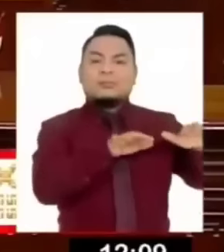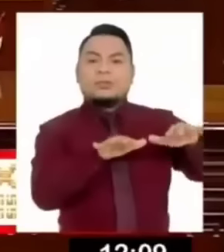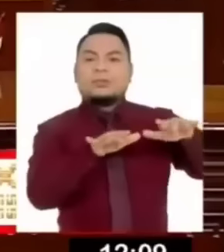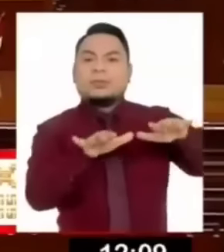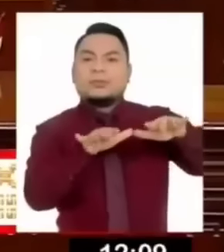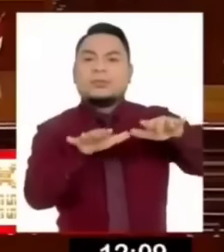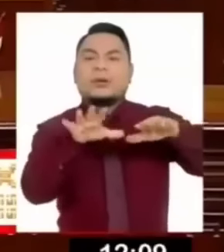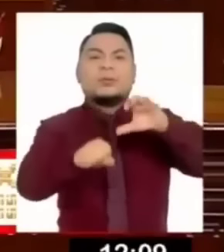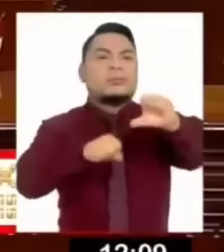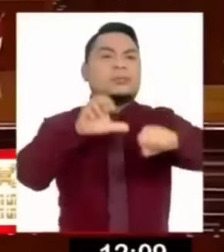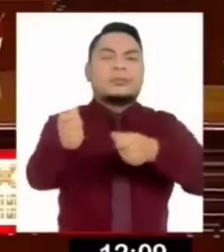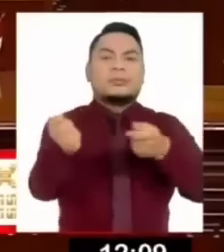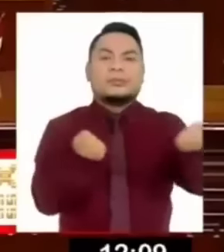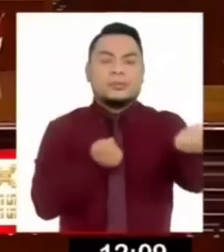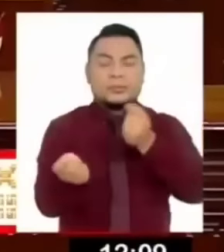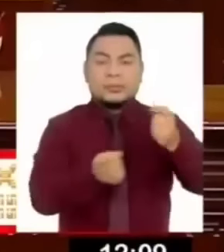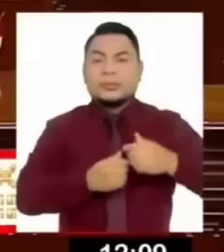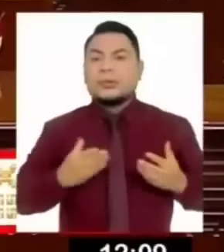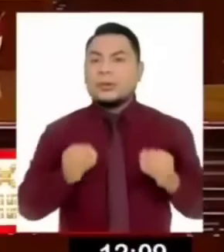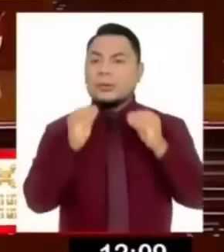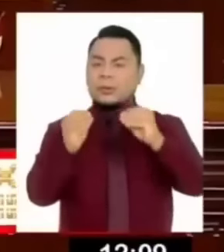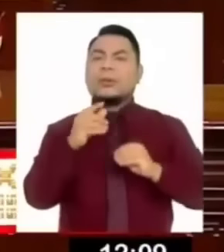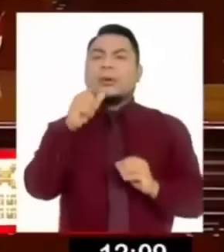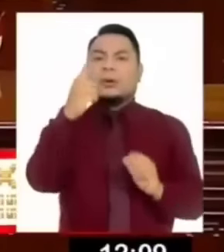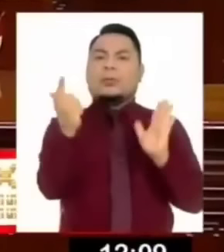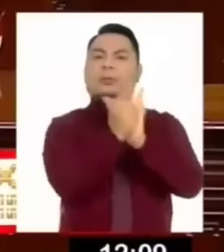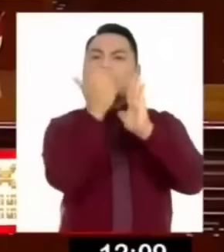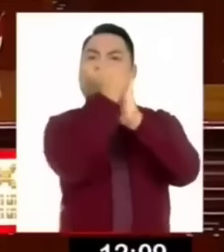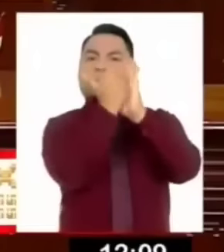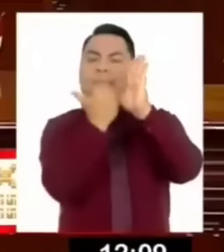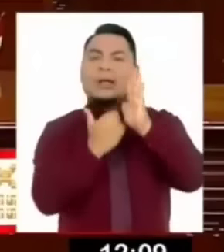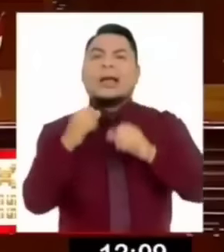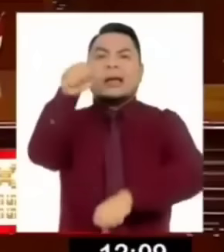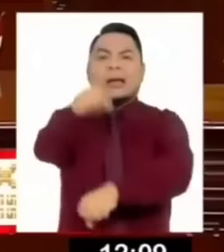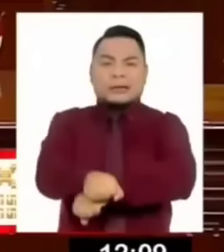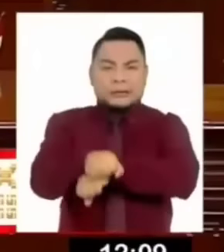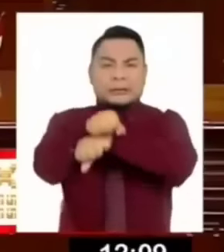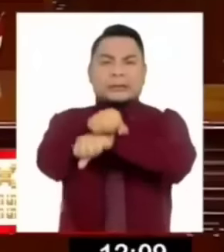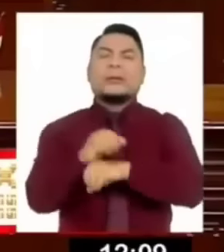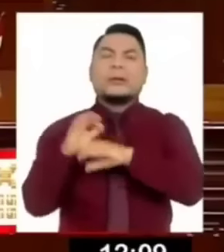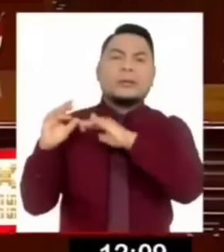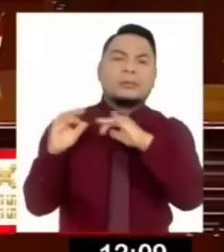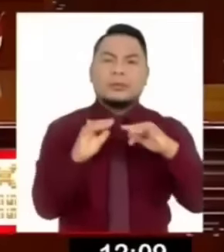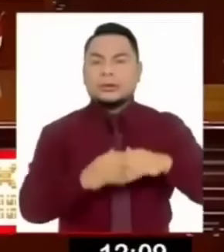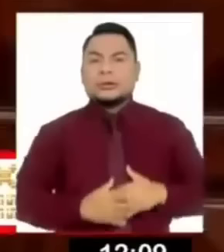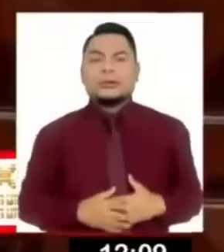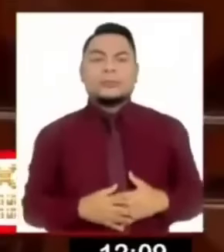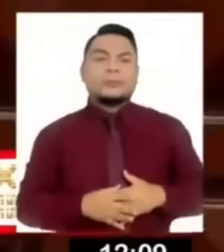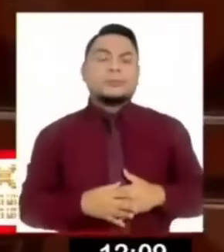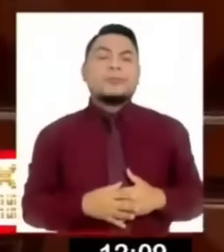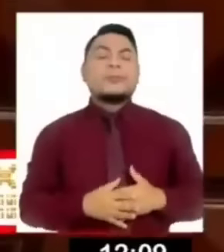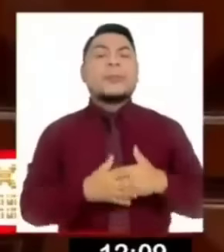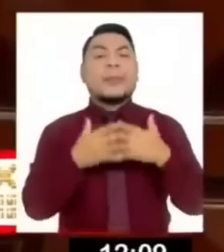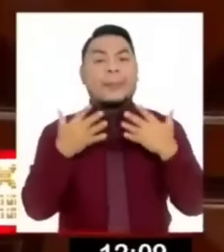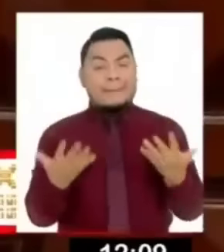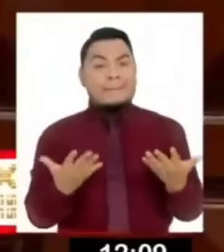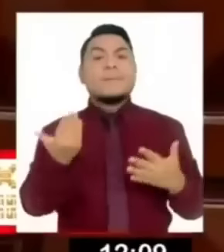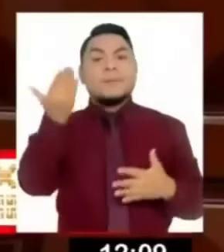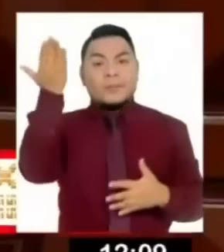los caucheros que impusieron regímenes de esclavitud y violencia. los que